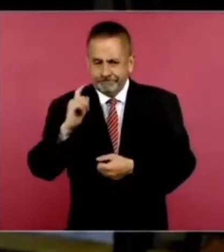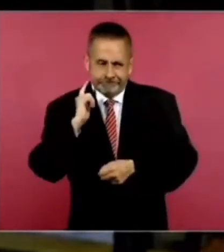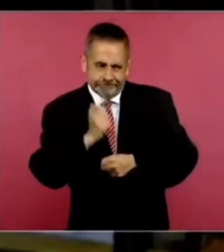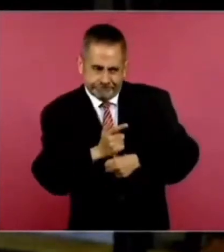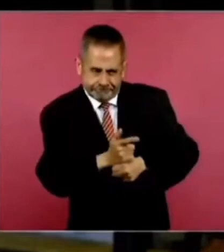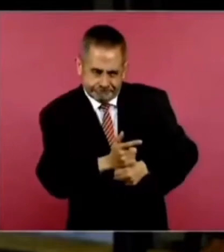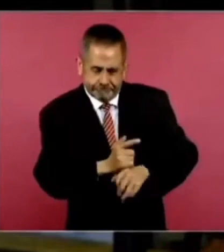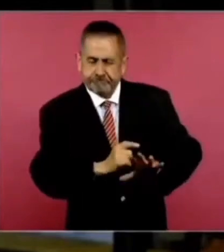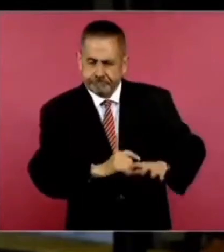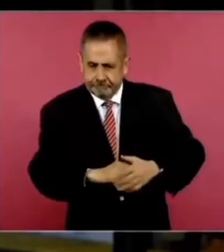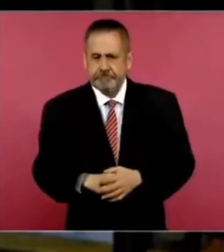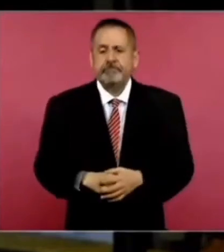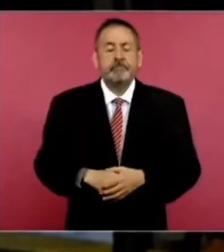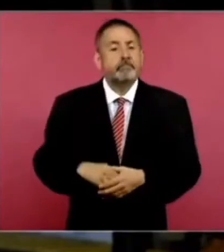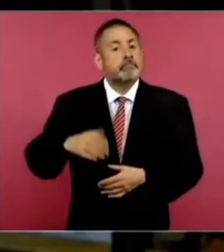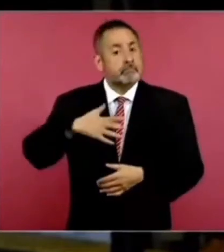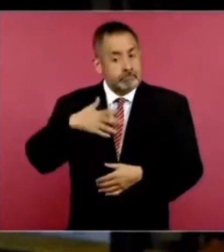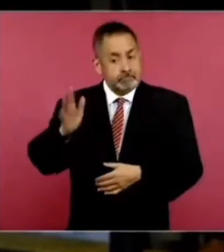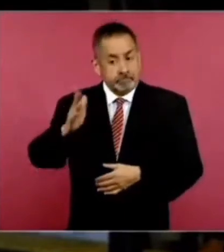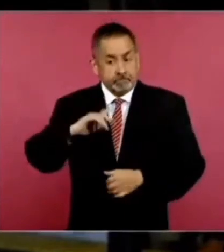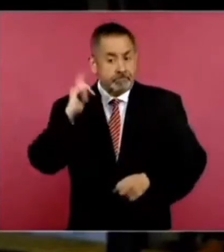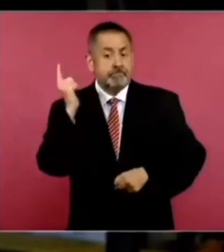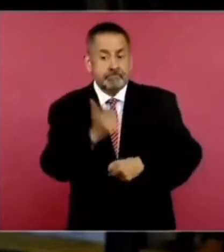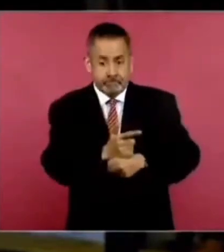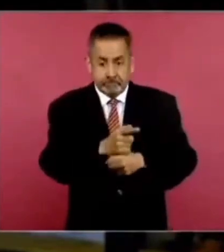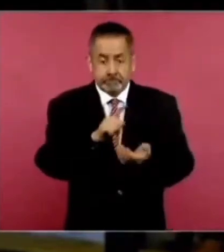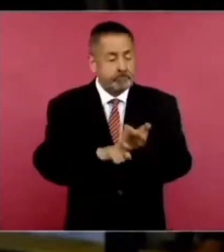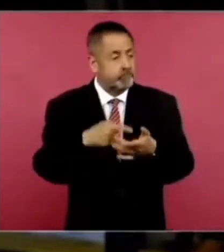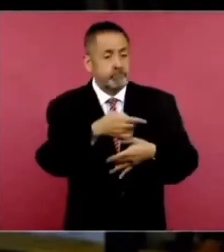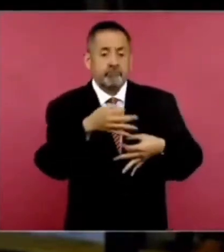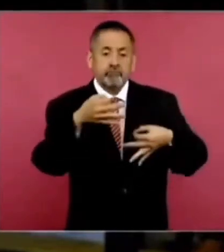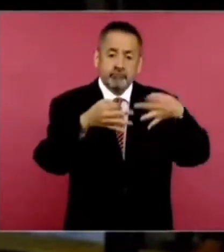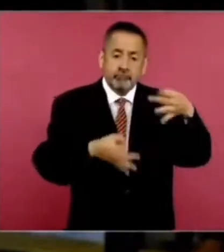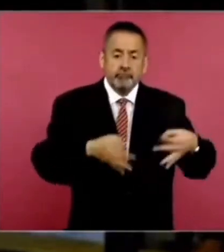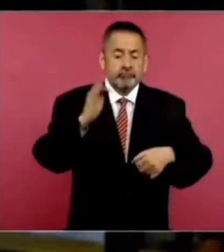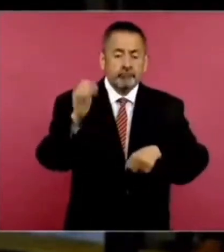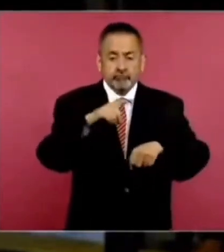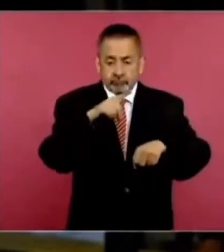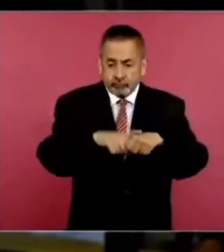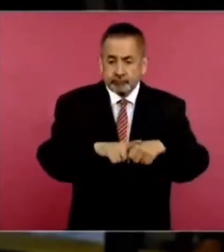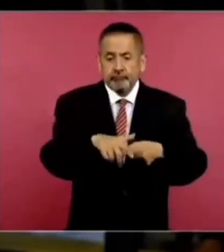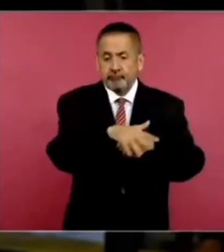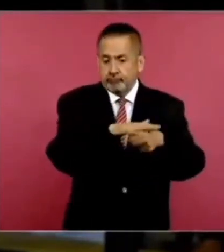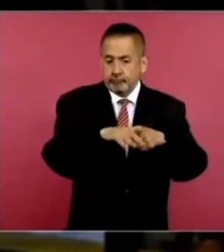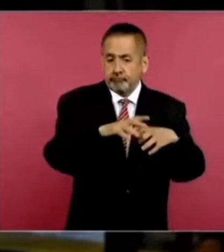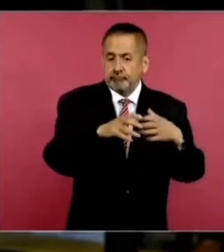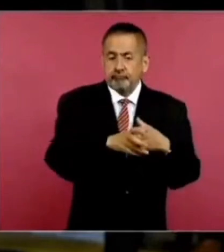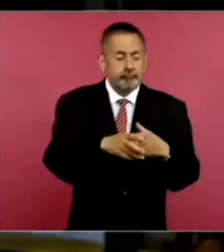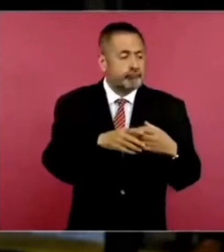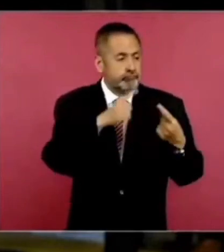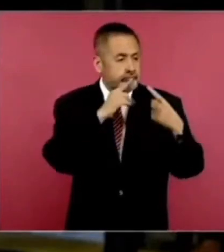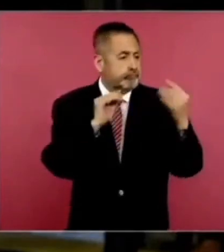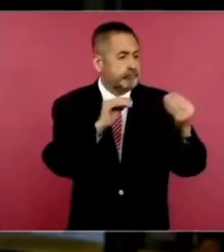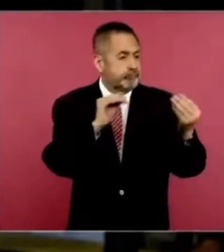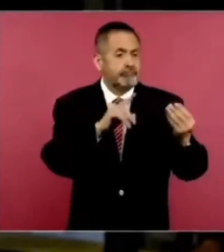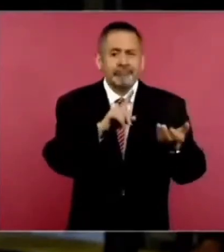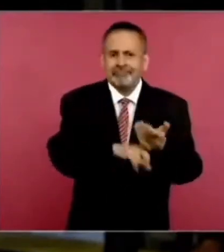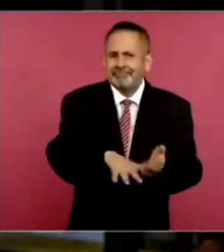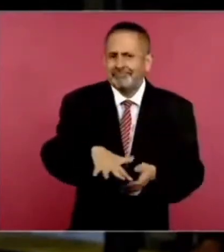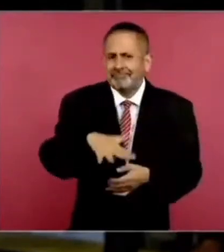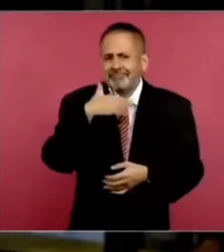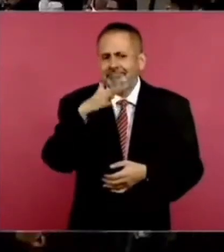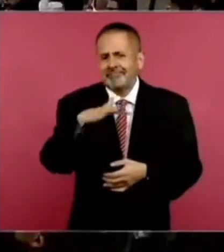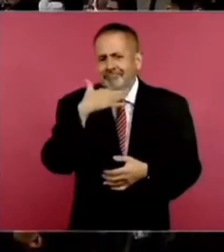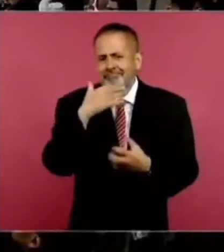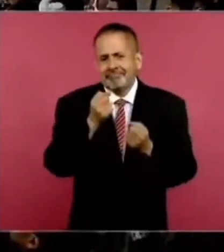hemos descubierto cómo a través de cortes federales y locales se litigan fundamentalmente casos escandalosos de corrupción,